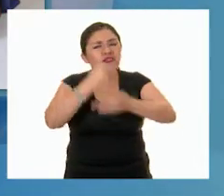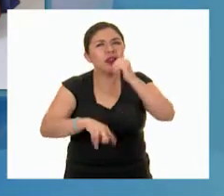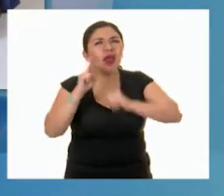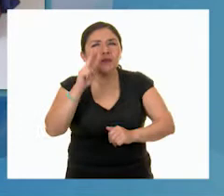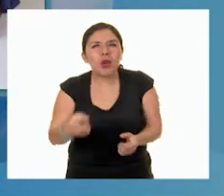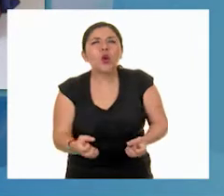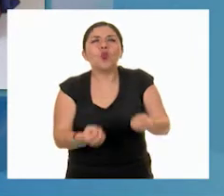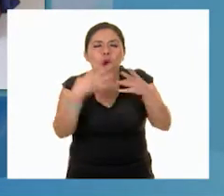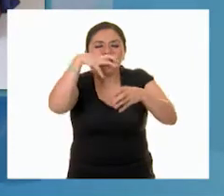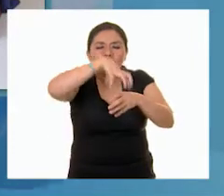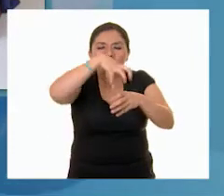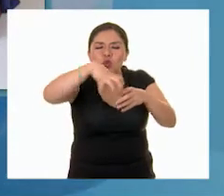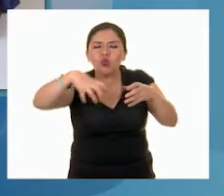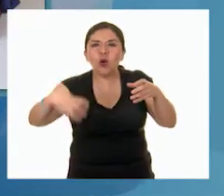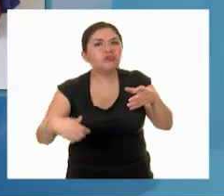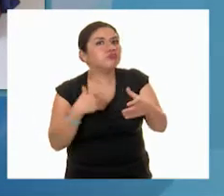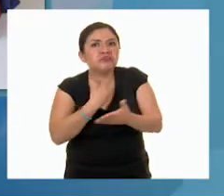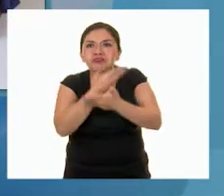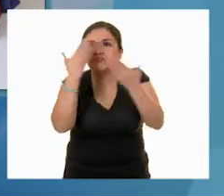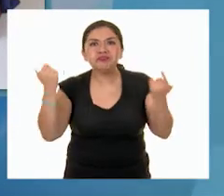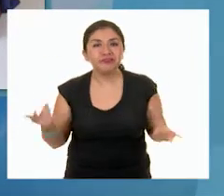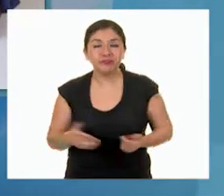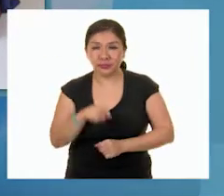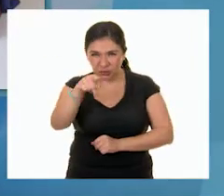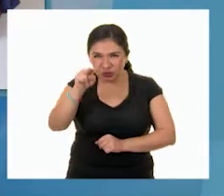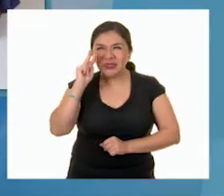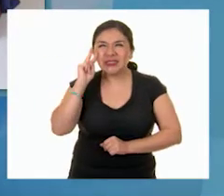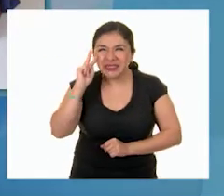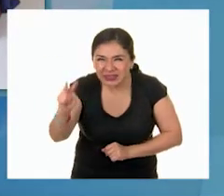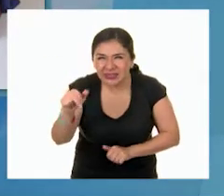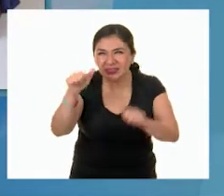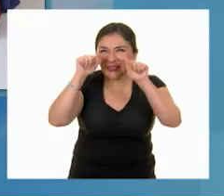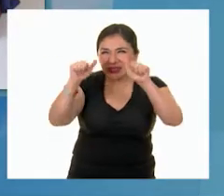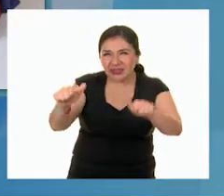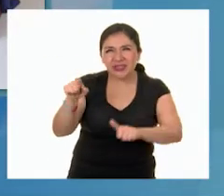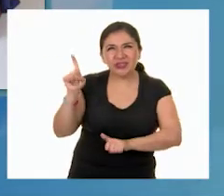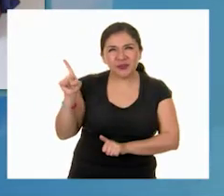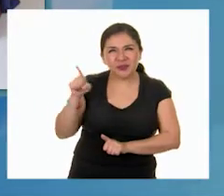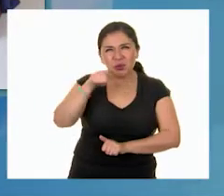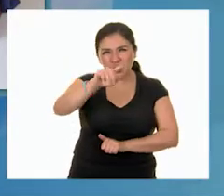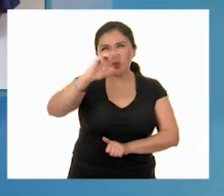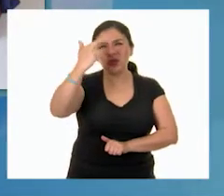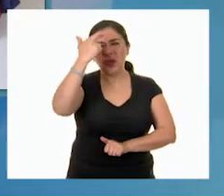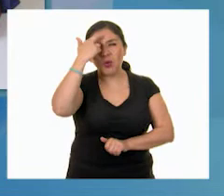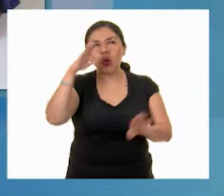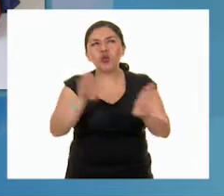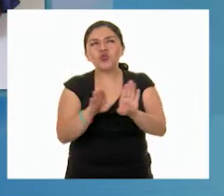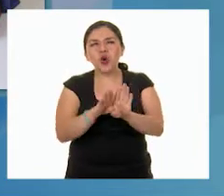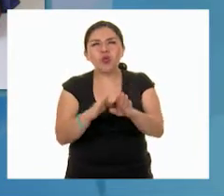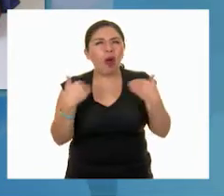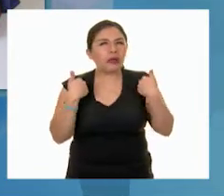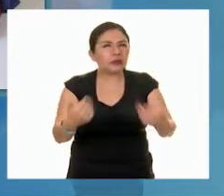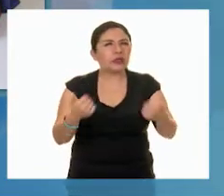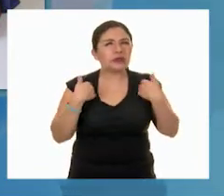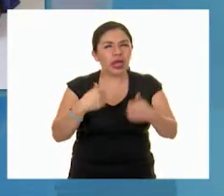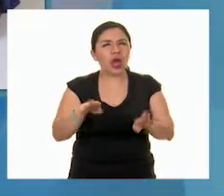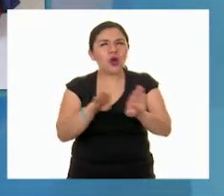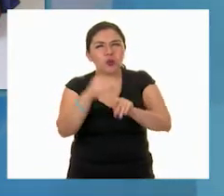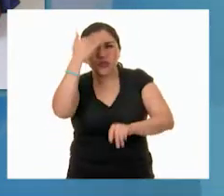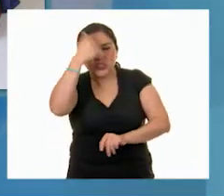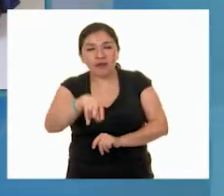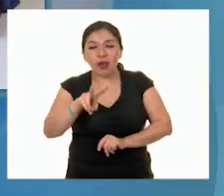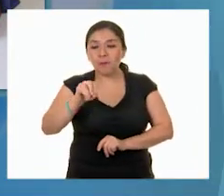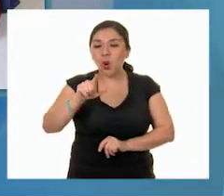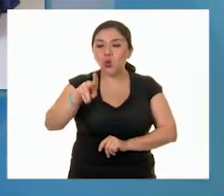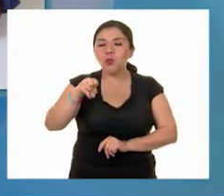los cubos que lo conforman. Observen con atención. Recuerden que una manera de obtener el volumen de un